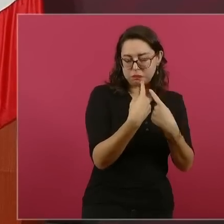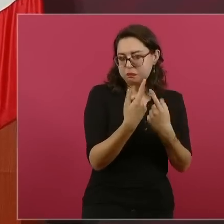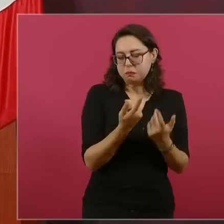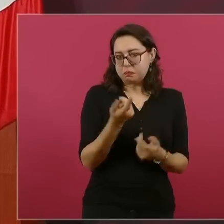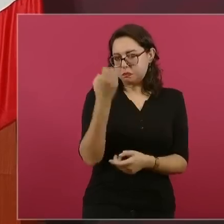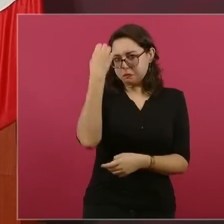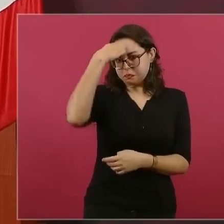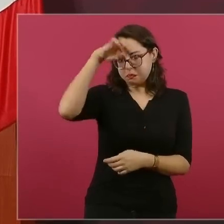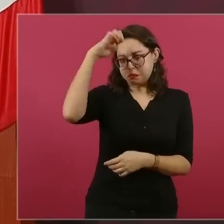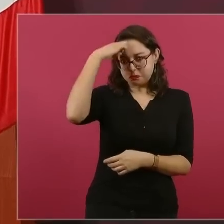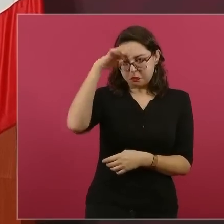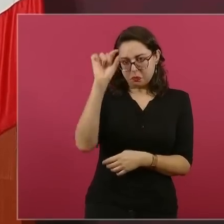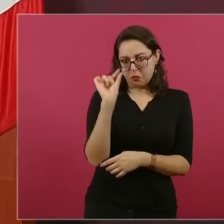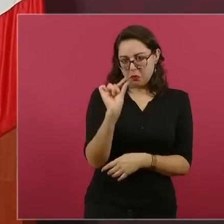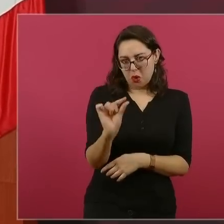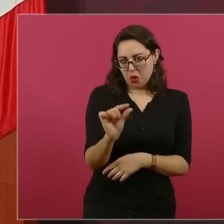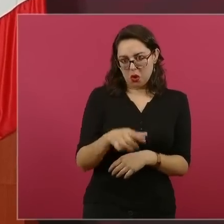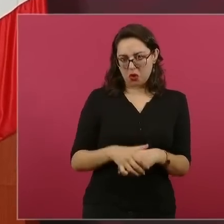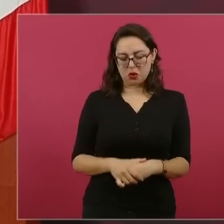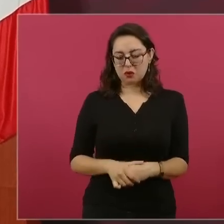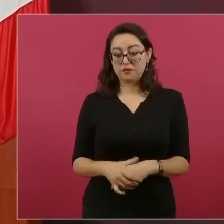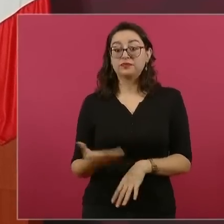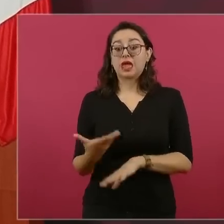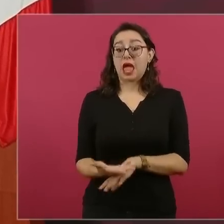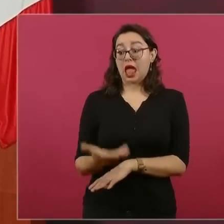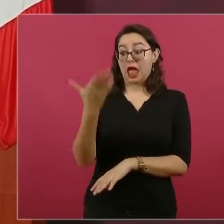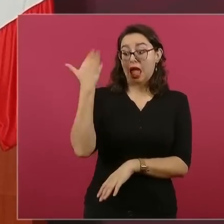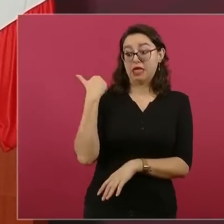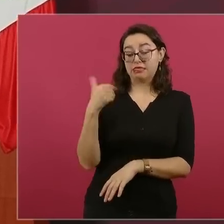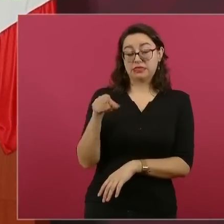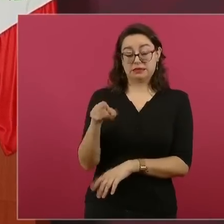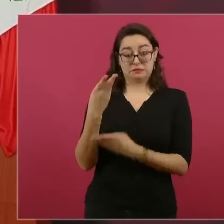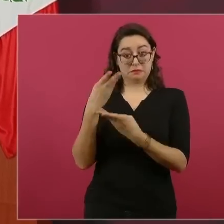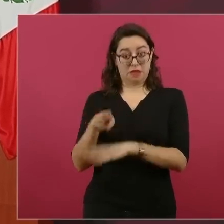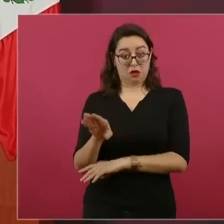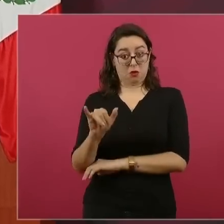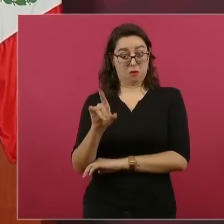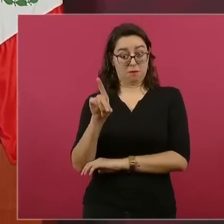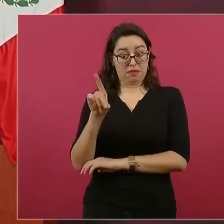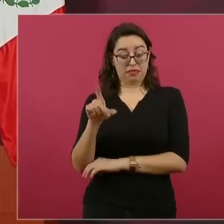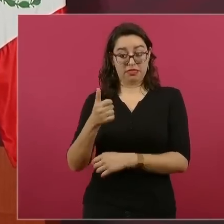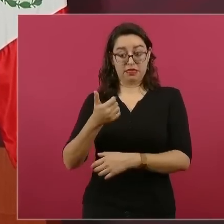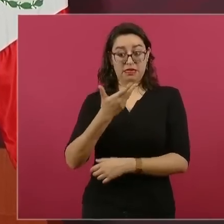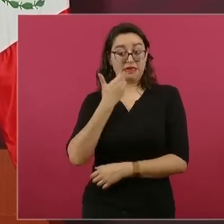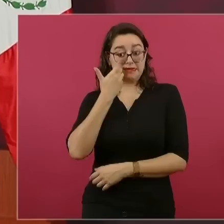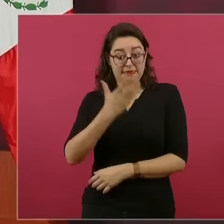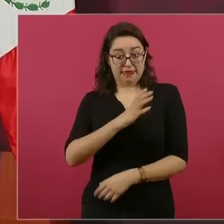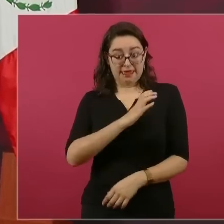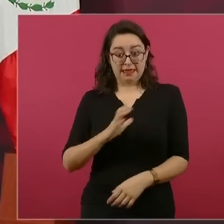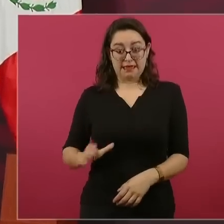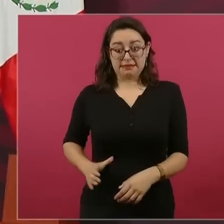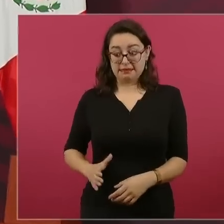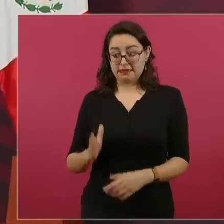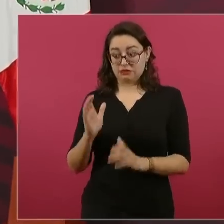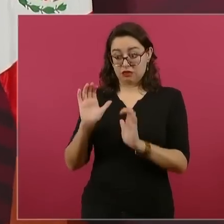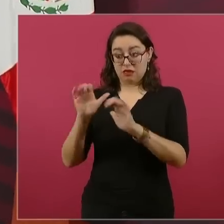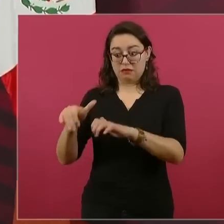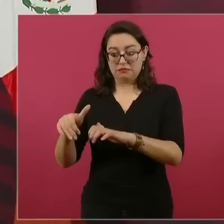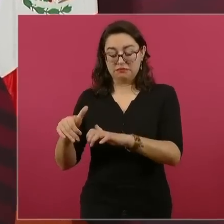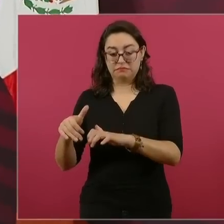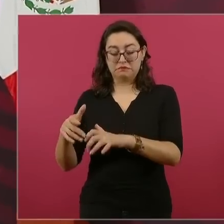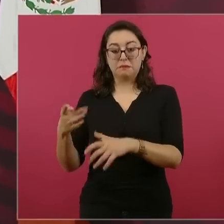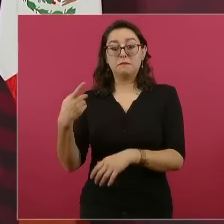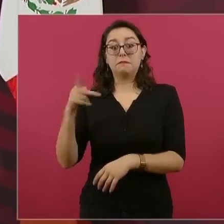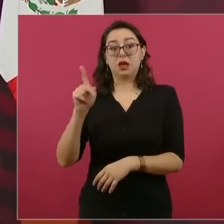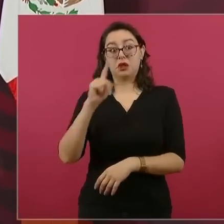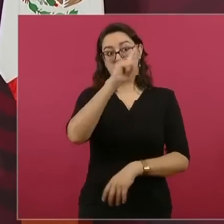Retiró su candidatura a la presidencia del BID luego de que republicanos la